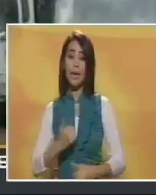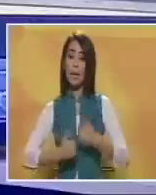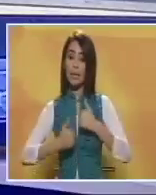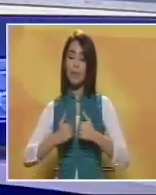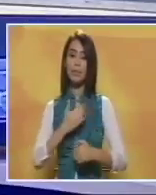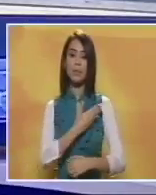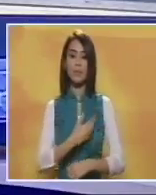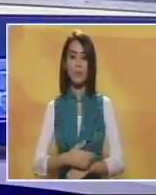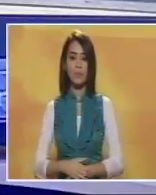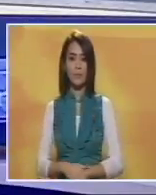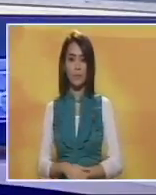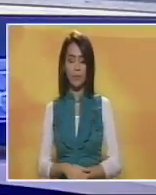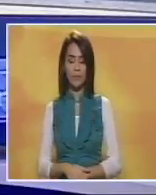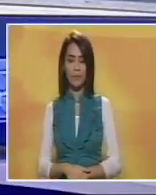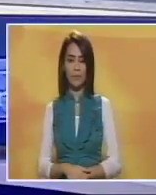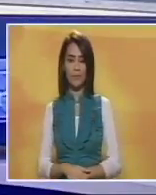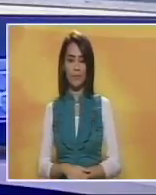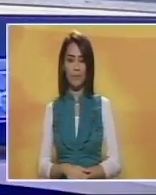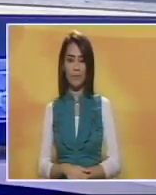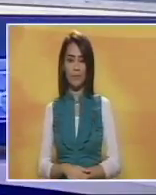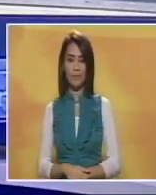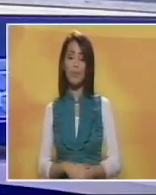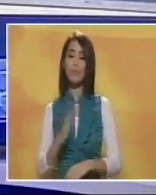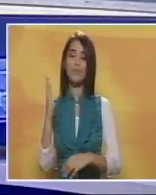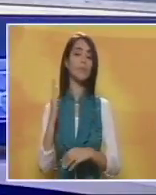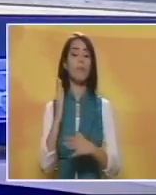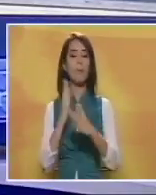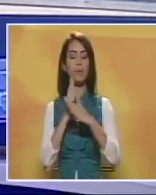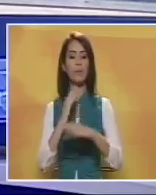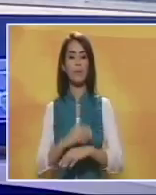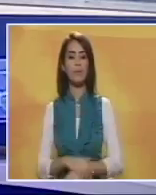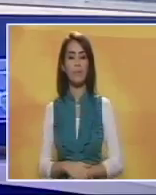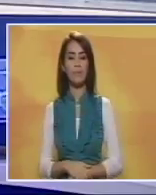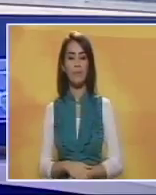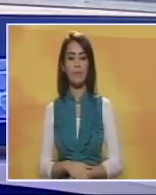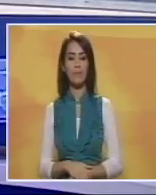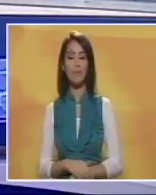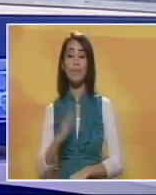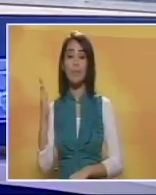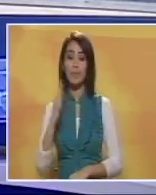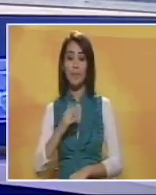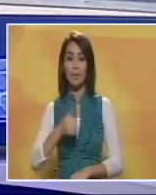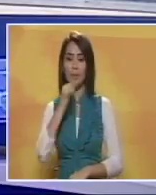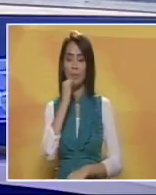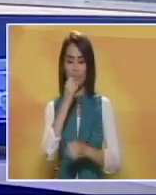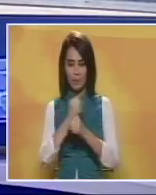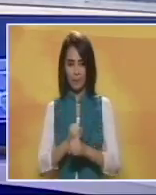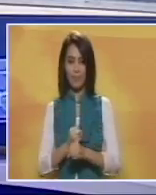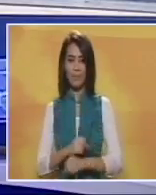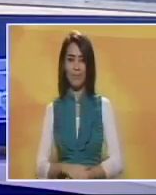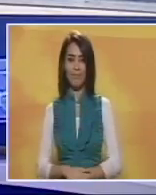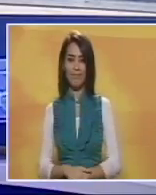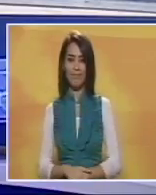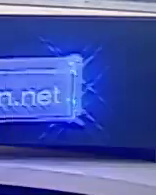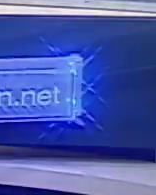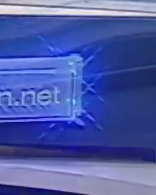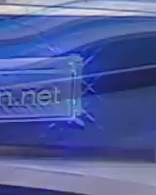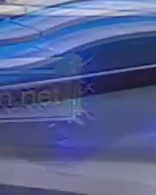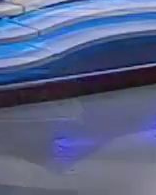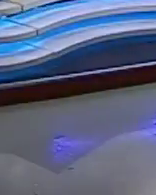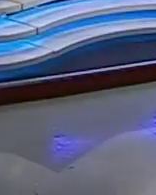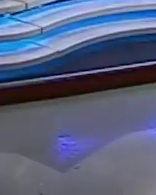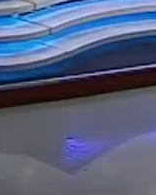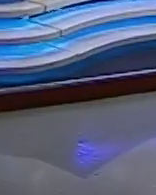los comicios del próximo año. Bien, amigos, es momento de hacer una breve pausa. Ya venimos con más información, no se aparten.